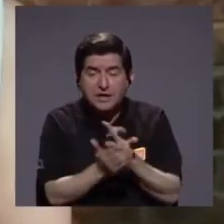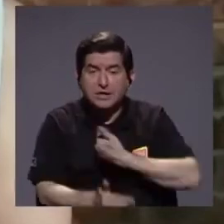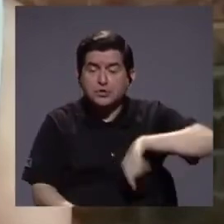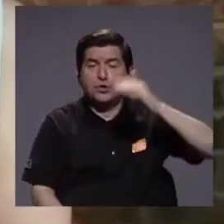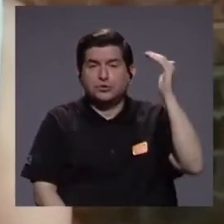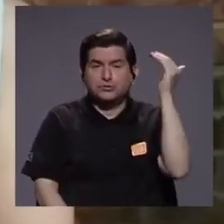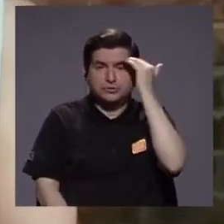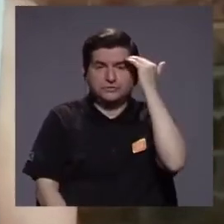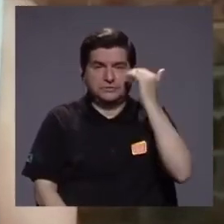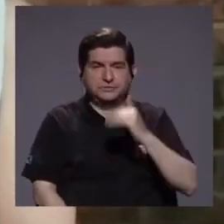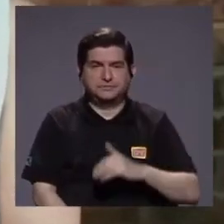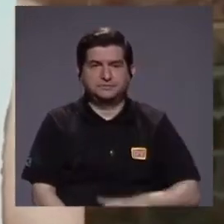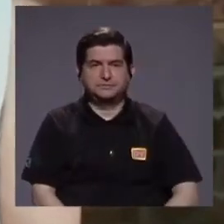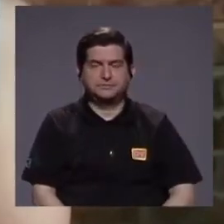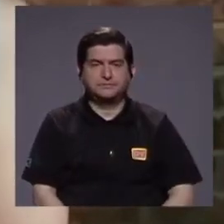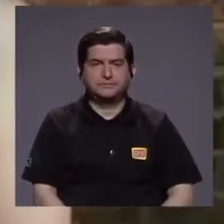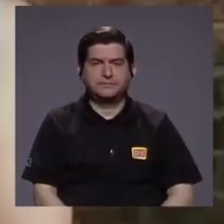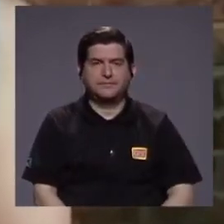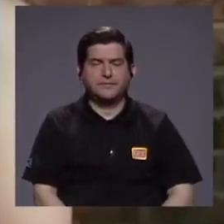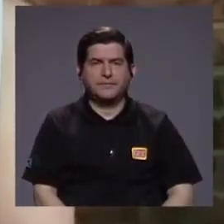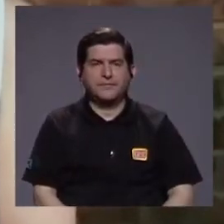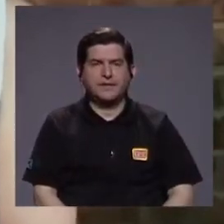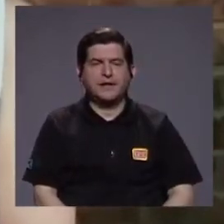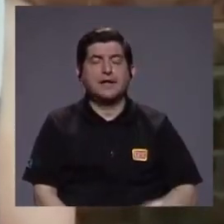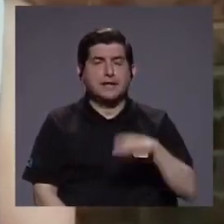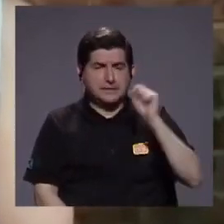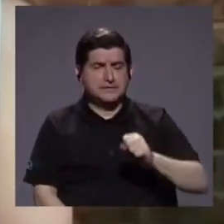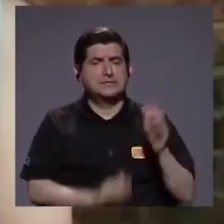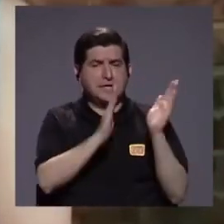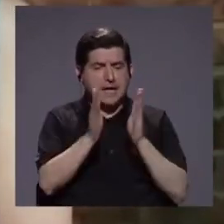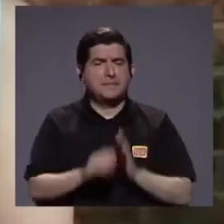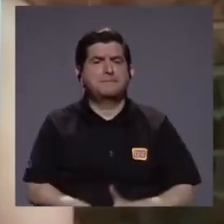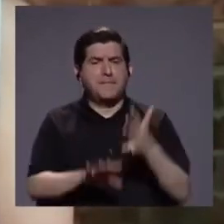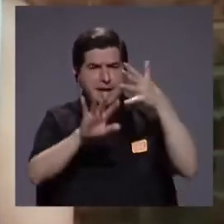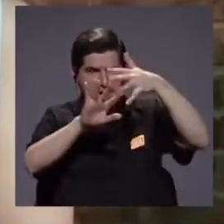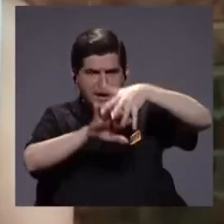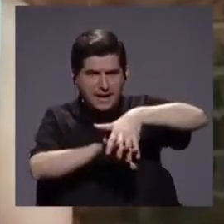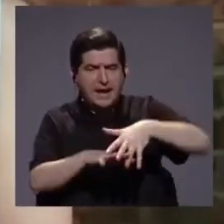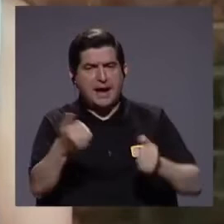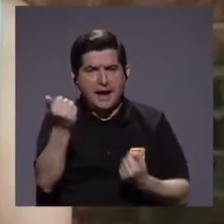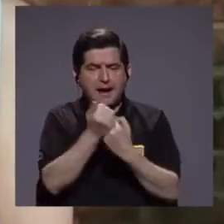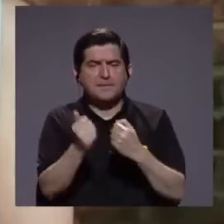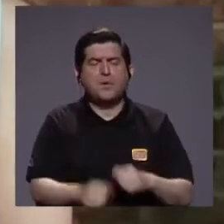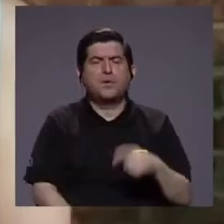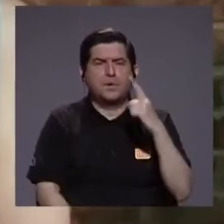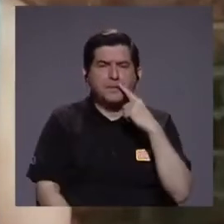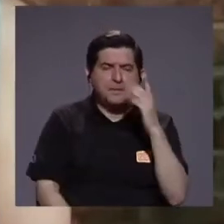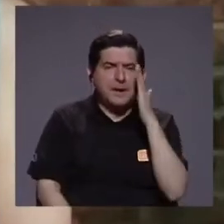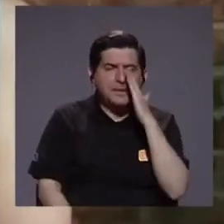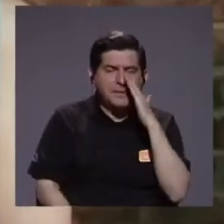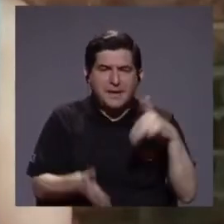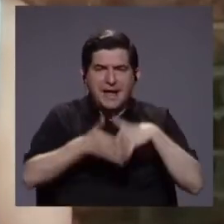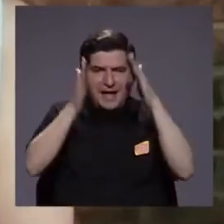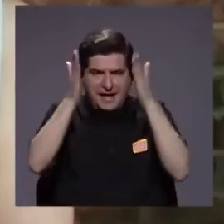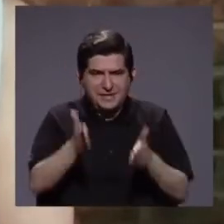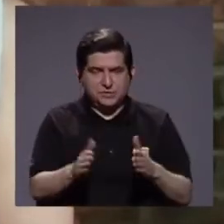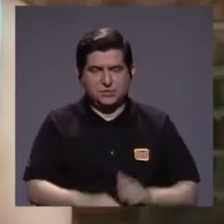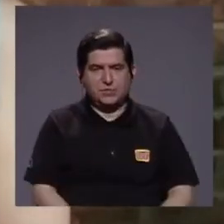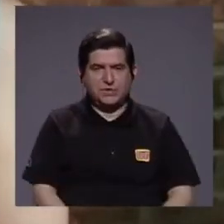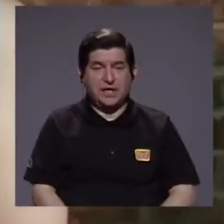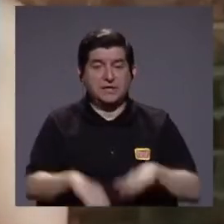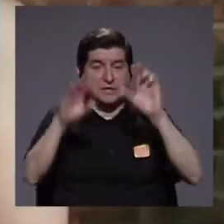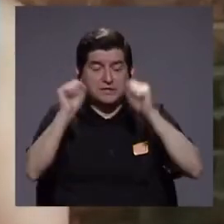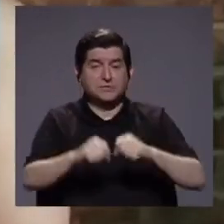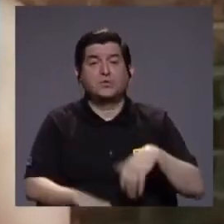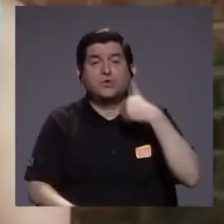todas conozcamos. Crear definitivamente un plan integral para el apoyo de los padres y madres estudiantes de forma tal que